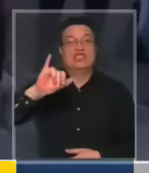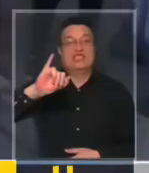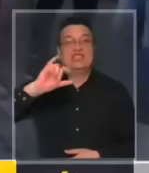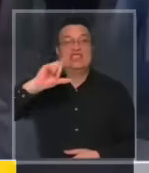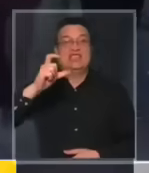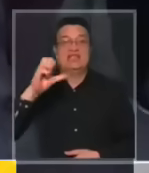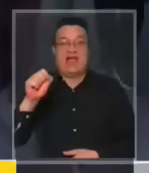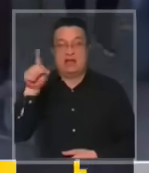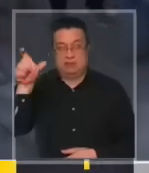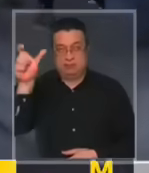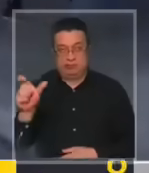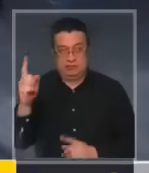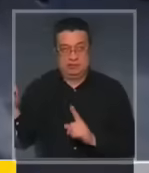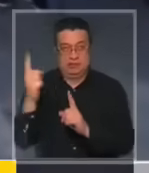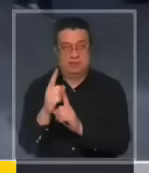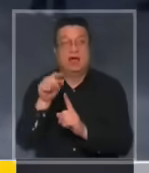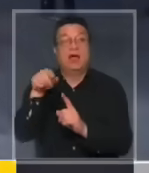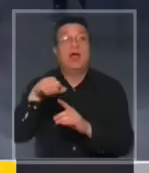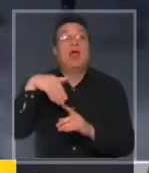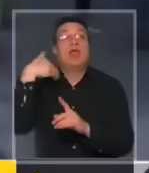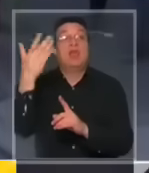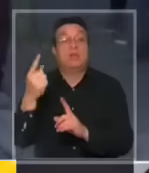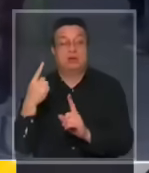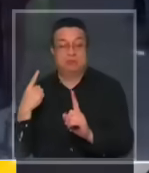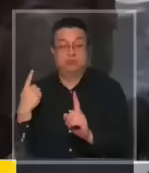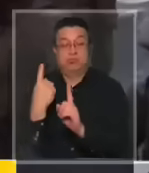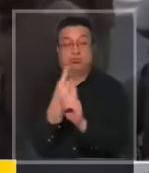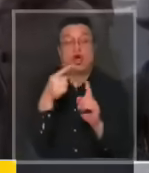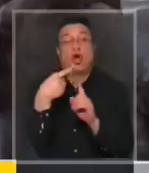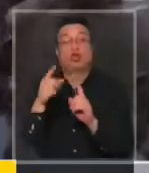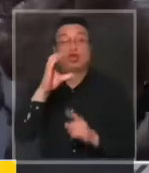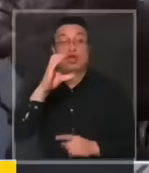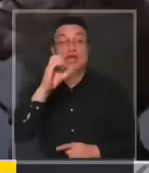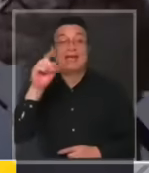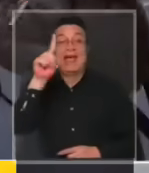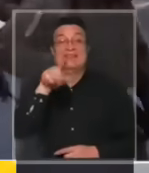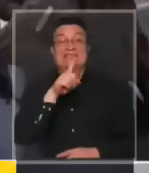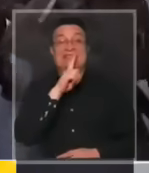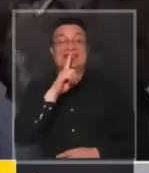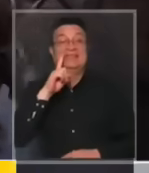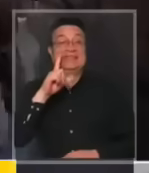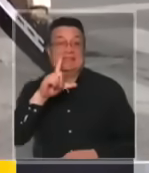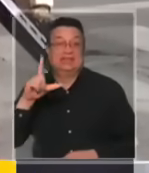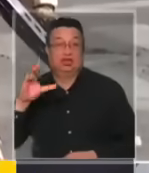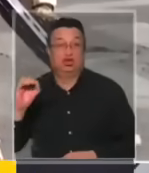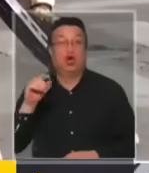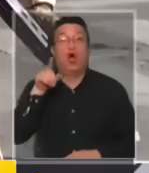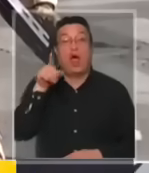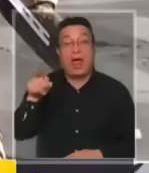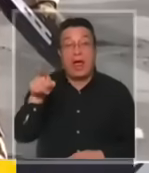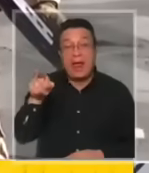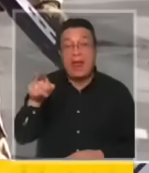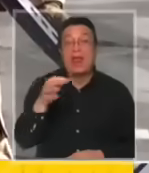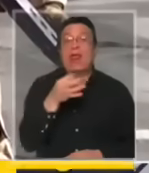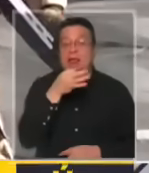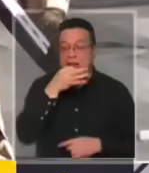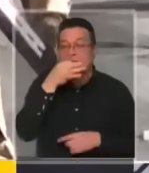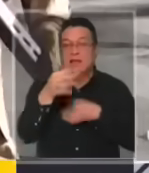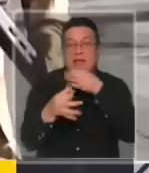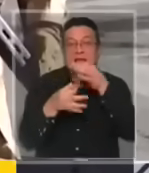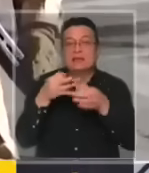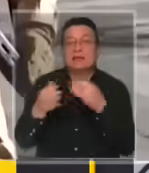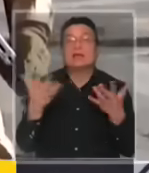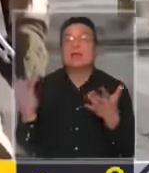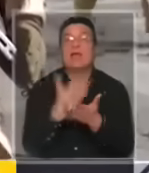A poco rato llega el ministro de Gobierno, Carlos Eduardo del Castillo, quien empieza a conocer qué es lo que había pasado,